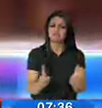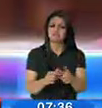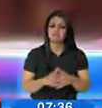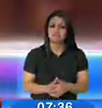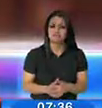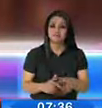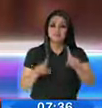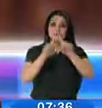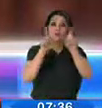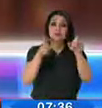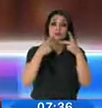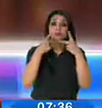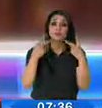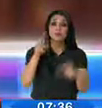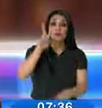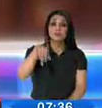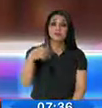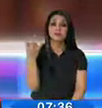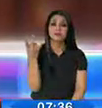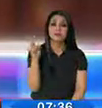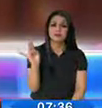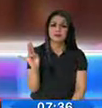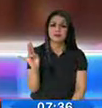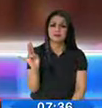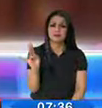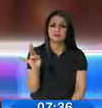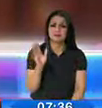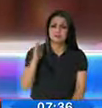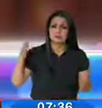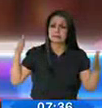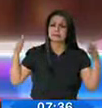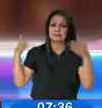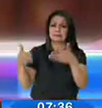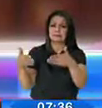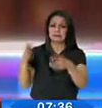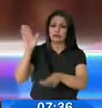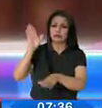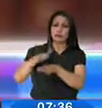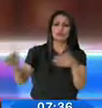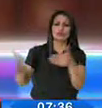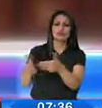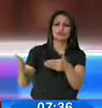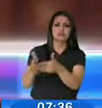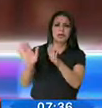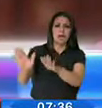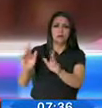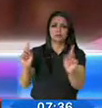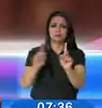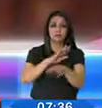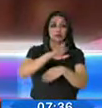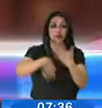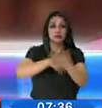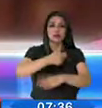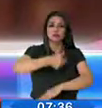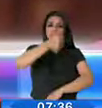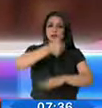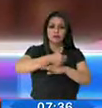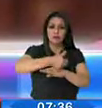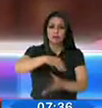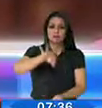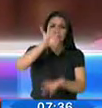la consulta popular del 2017 no hay membrete, no hay direccionamiento? Es para todas las autoridades de elección